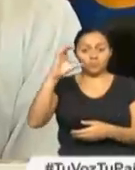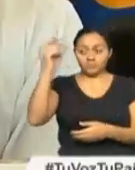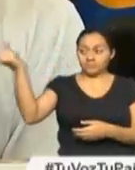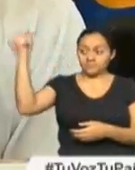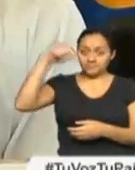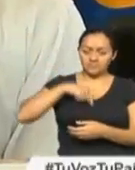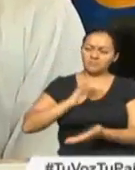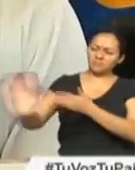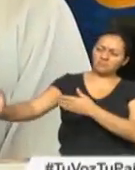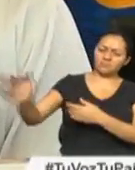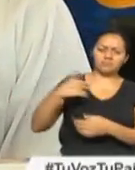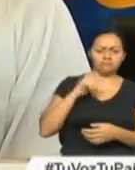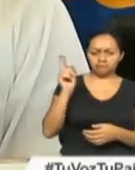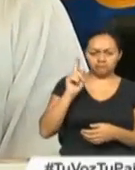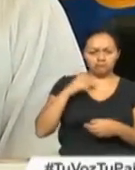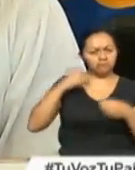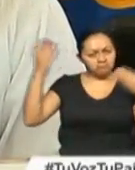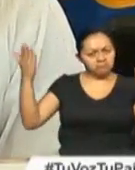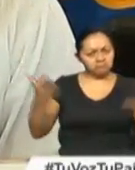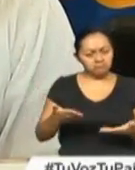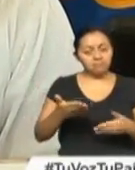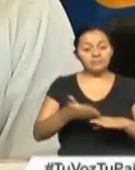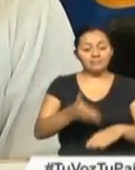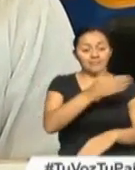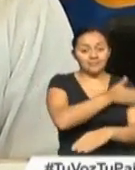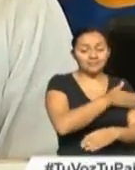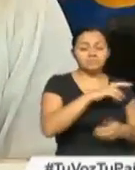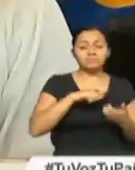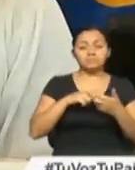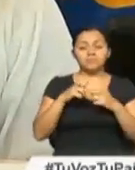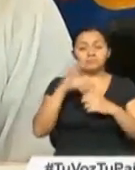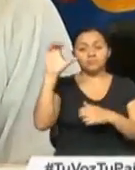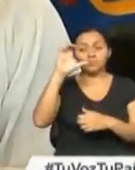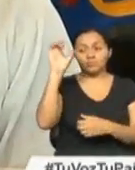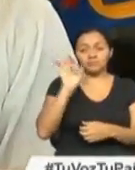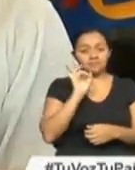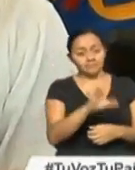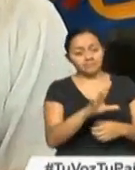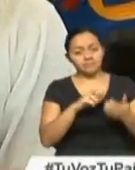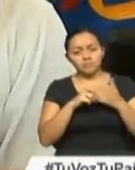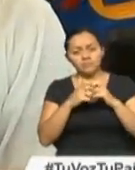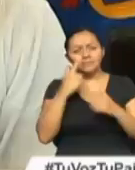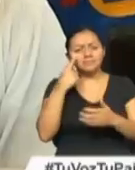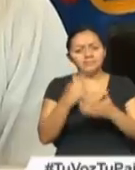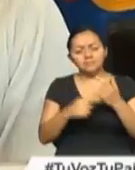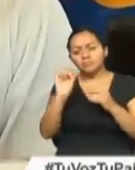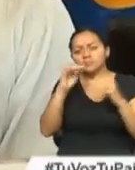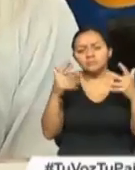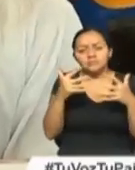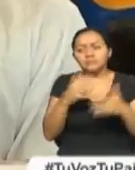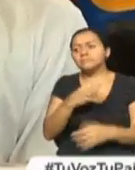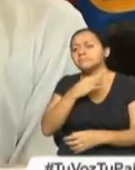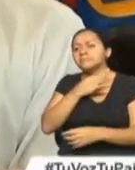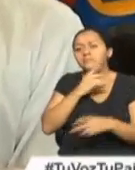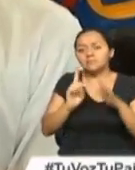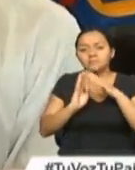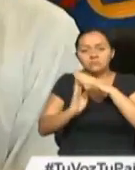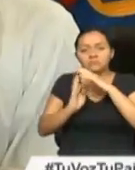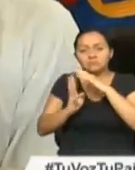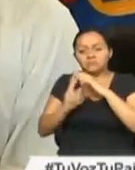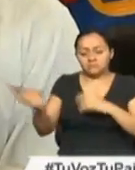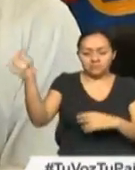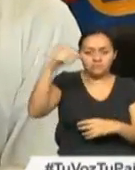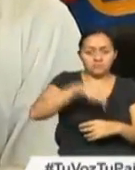colombianos, la mayoría expulsados por un conflicto armado que afortunadamente está llegando a su